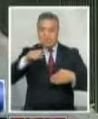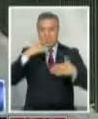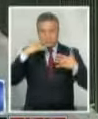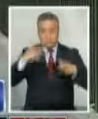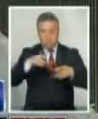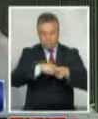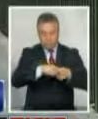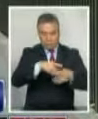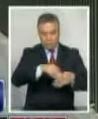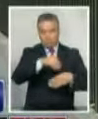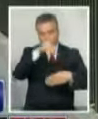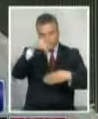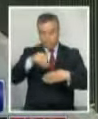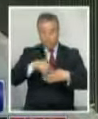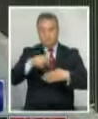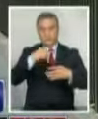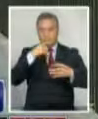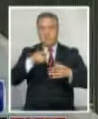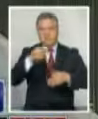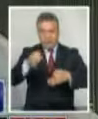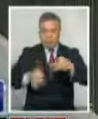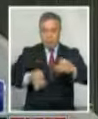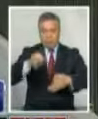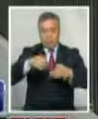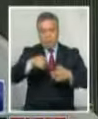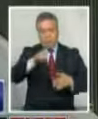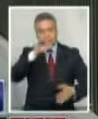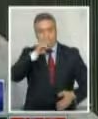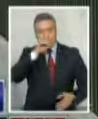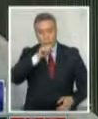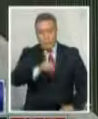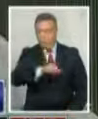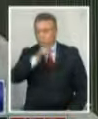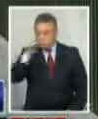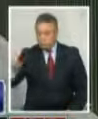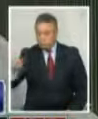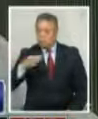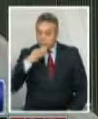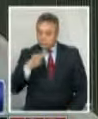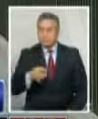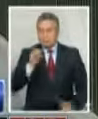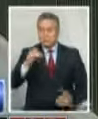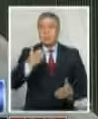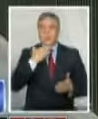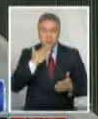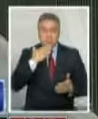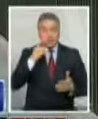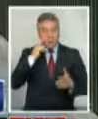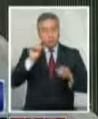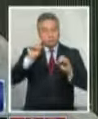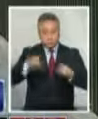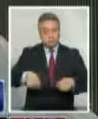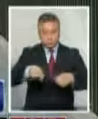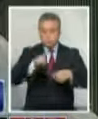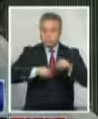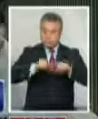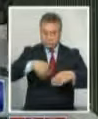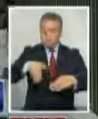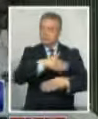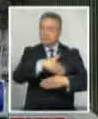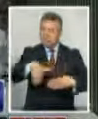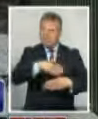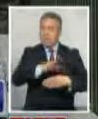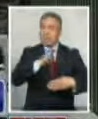levantado y eventualmente llevado al tribunal por el Perú. Y también acogió la tesis de Chile respecto al límite terrestre,